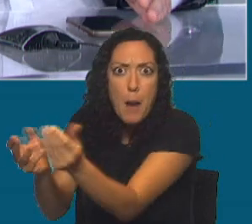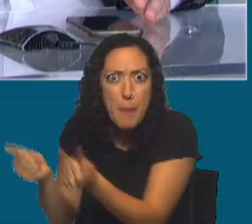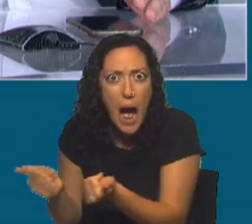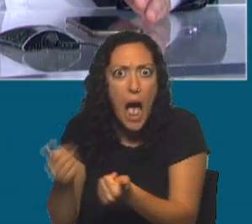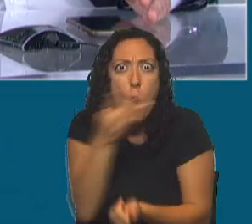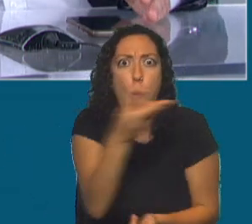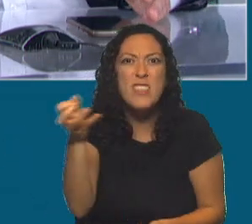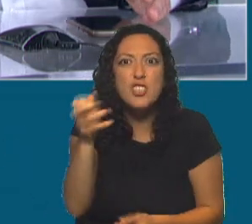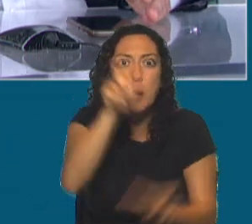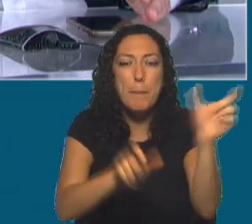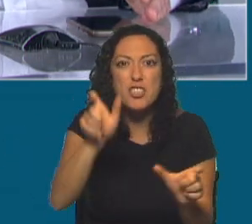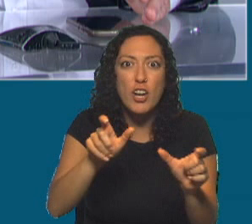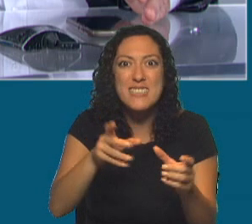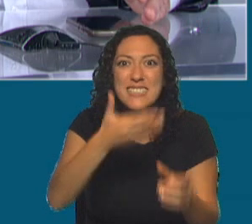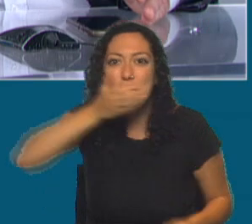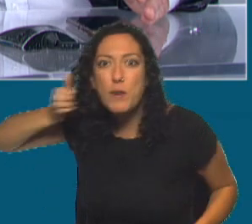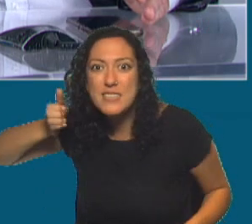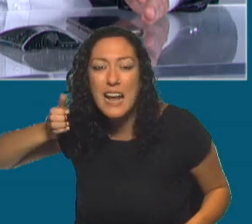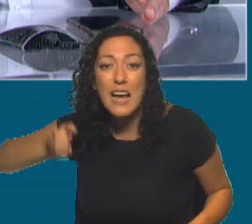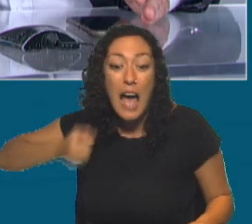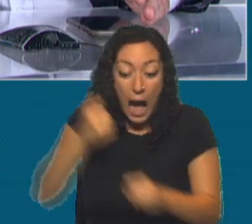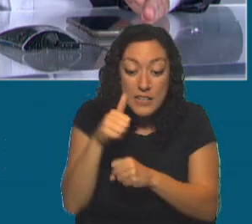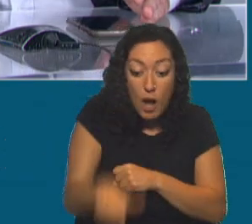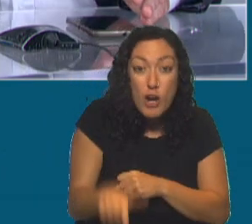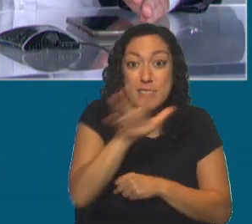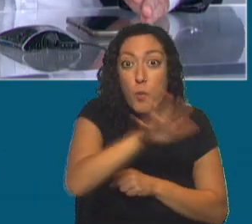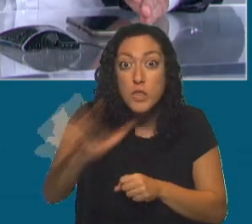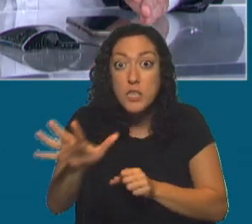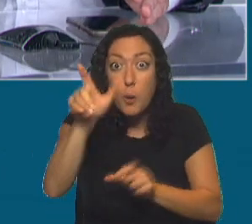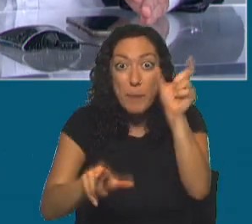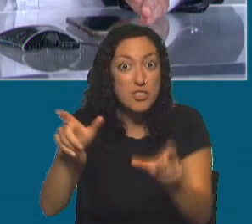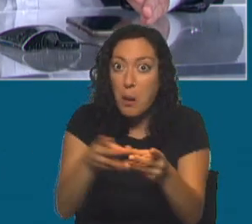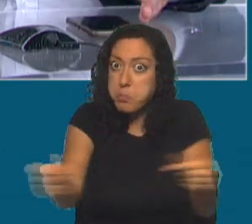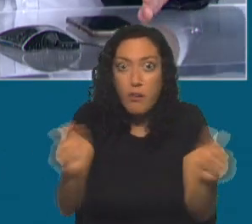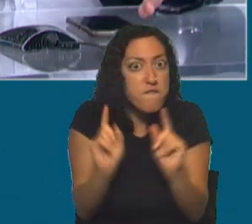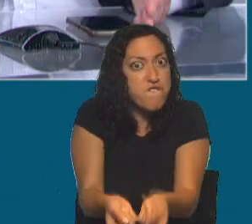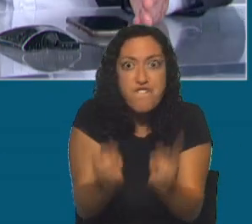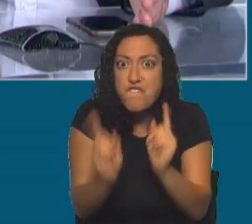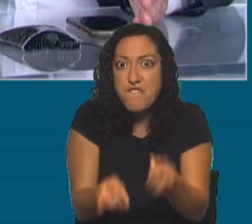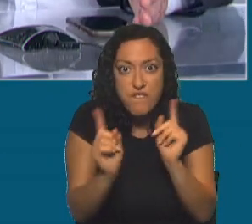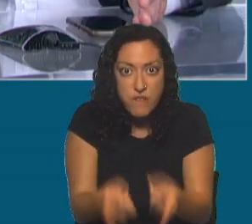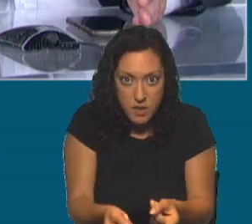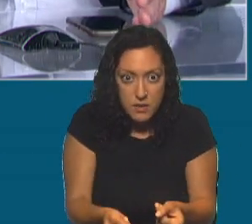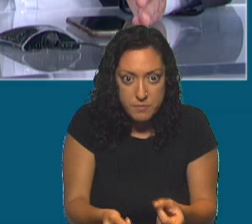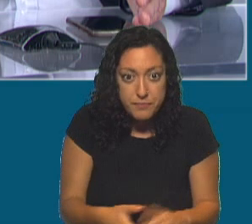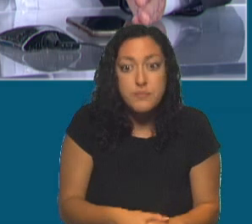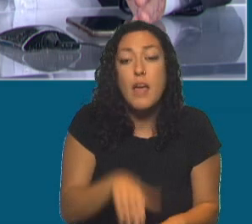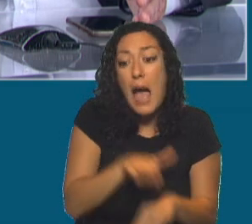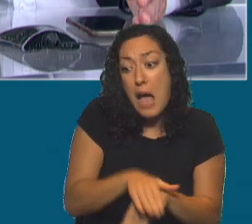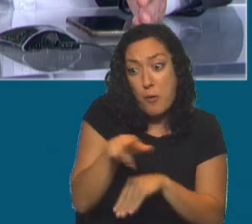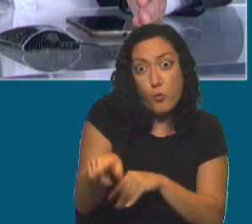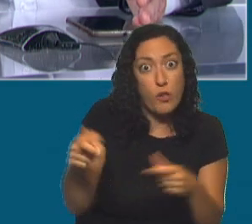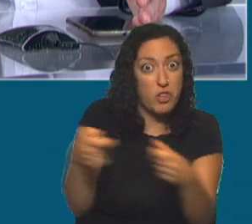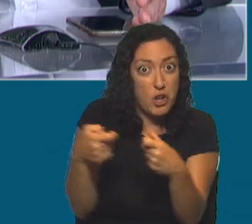fueron secuestradas, así 55 permanecen todavía en condición de desaparecidos. A Blaquier se lo acusaba de haber